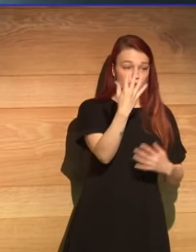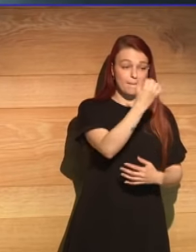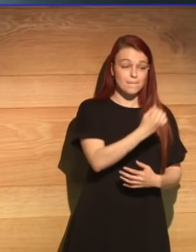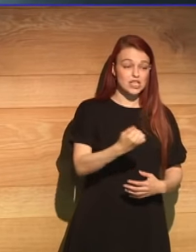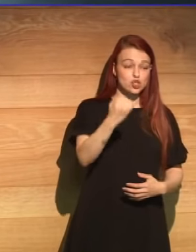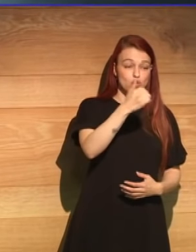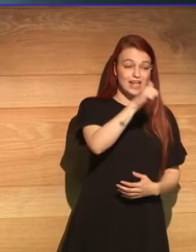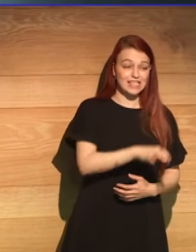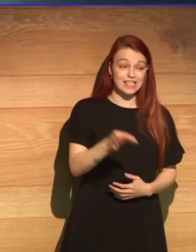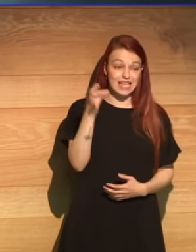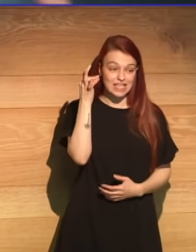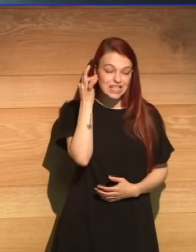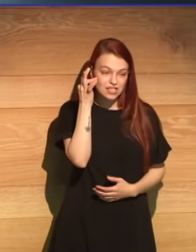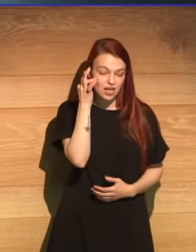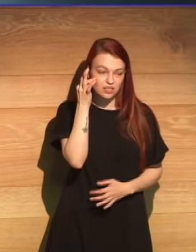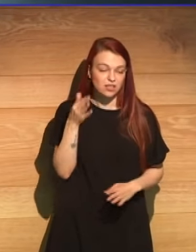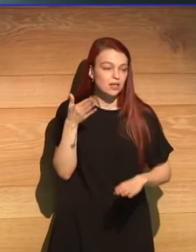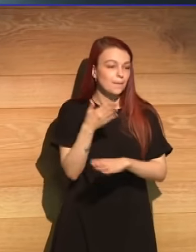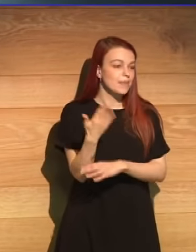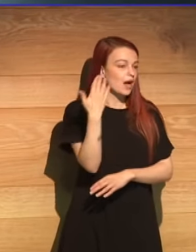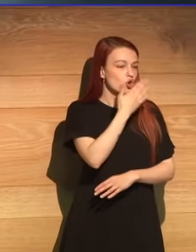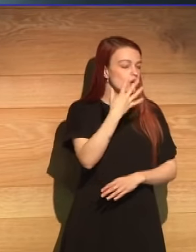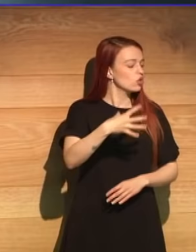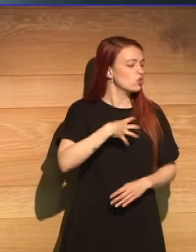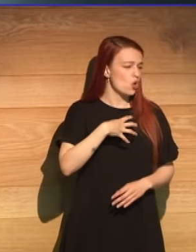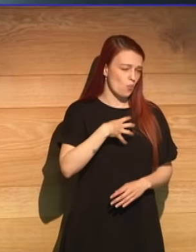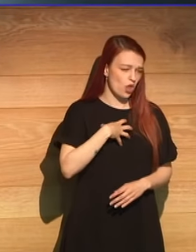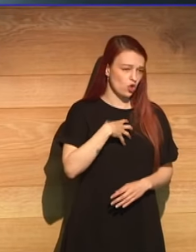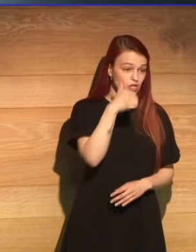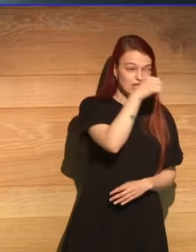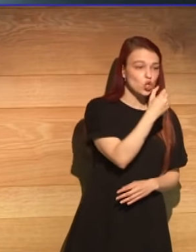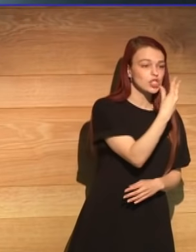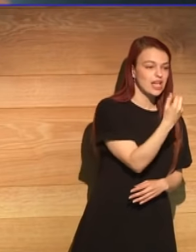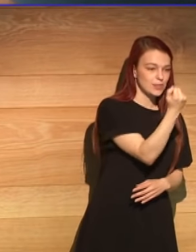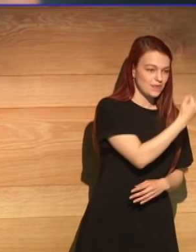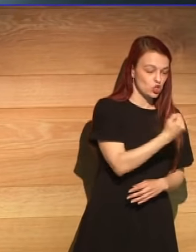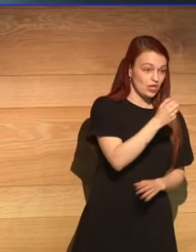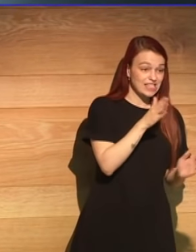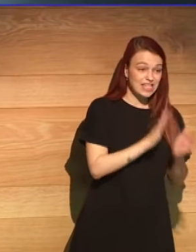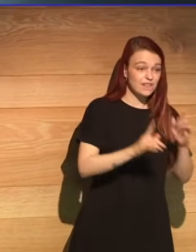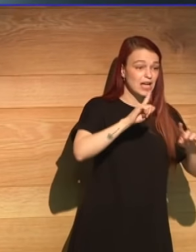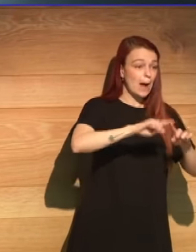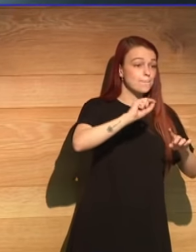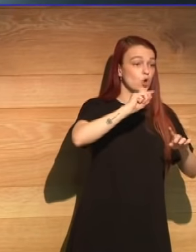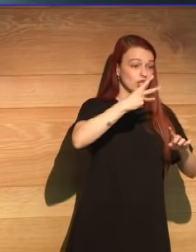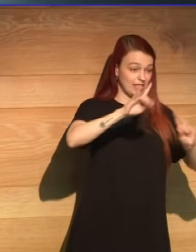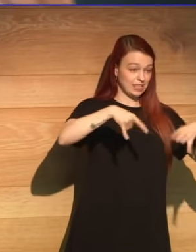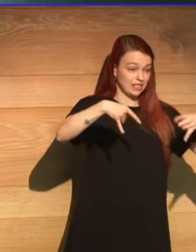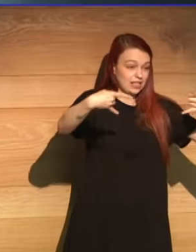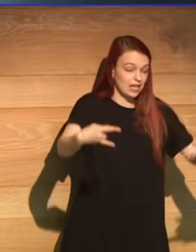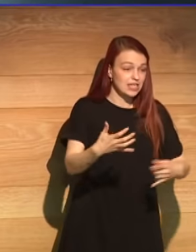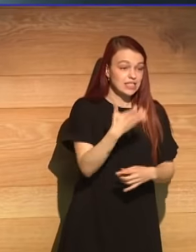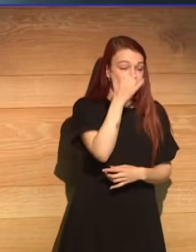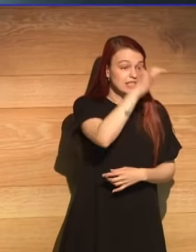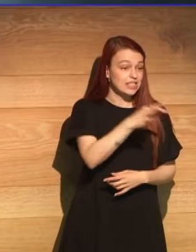de niñas tienen imposibilitado su acceso a la enseñanza primaria frente a 3 millones de niños. O sea, es tres veces más difícil acceder a la educación